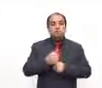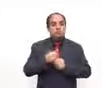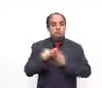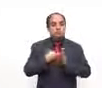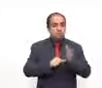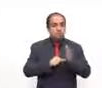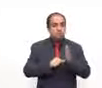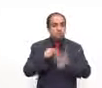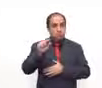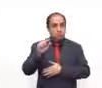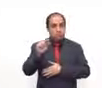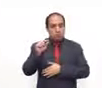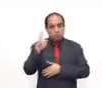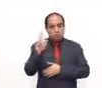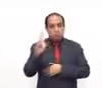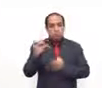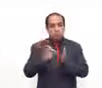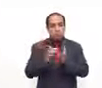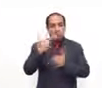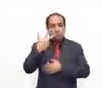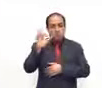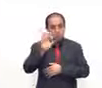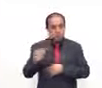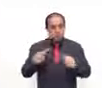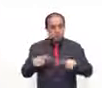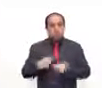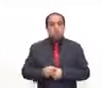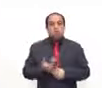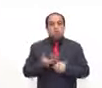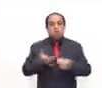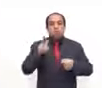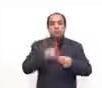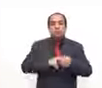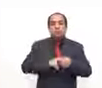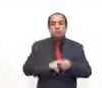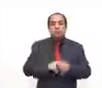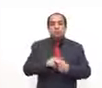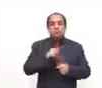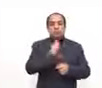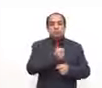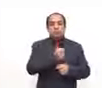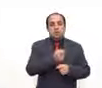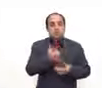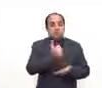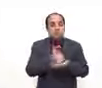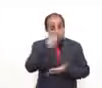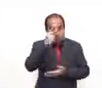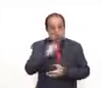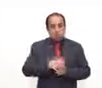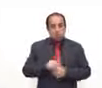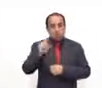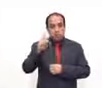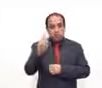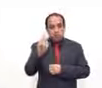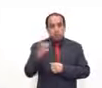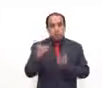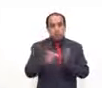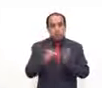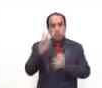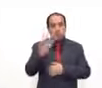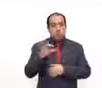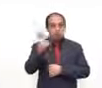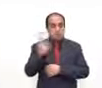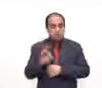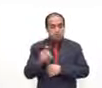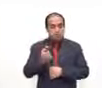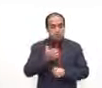de las personas hospitalizadas son de la Ciudad de México, el 25.3% del Estado de México y el 3%